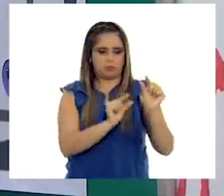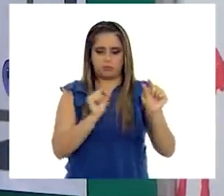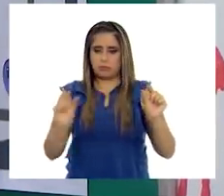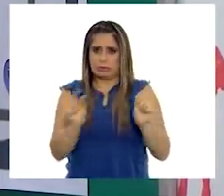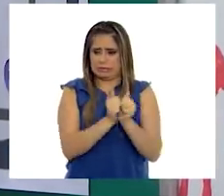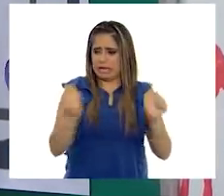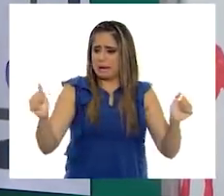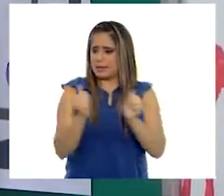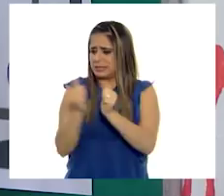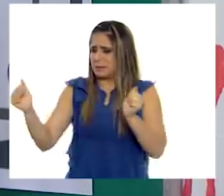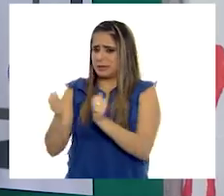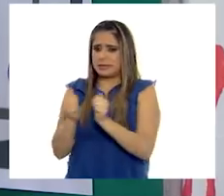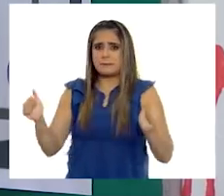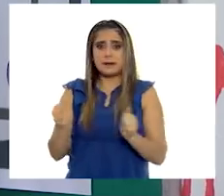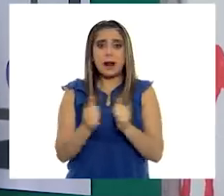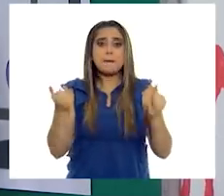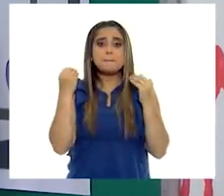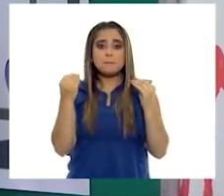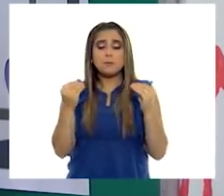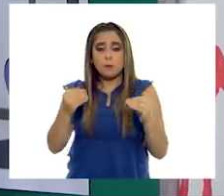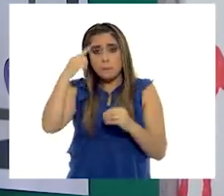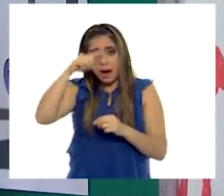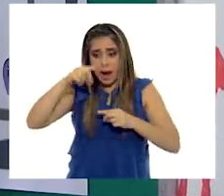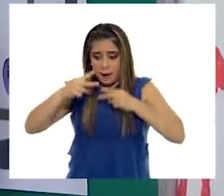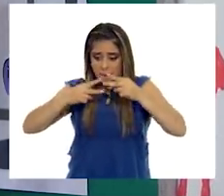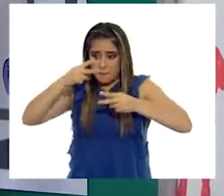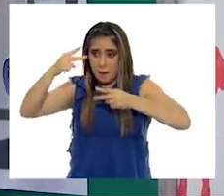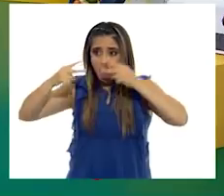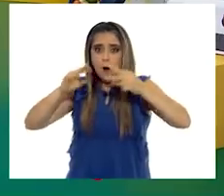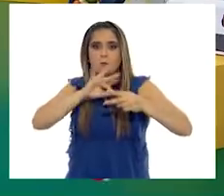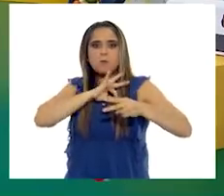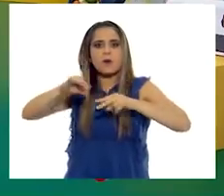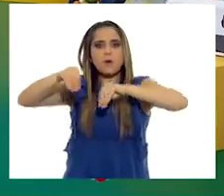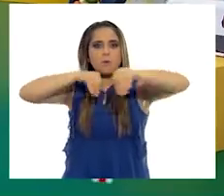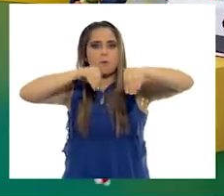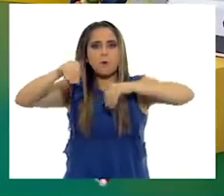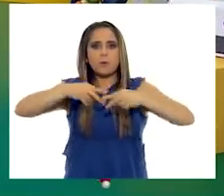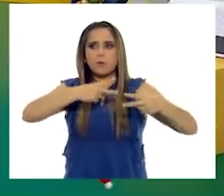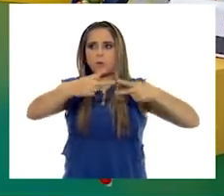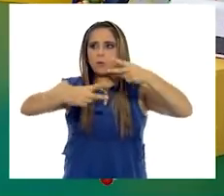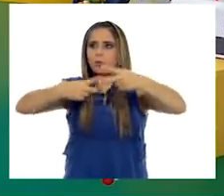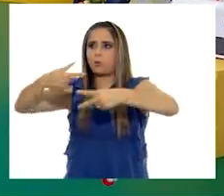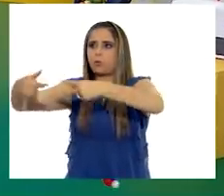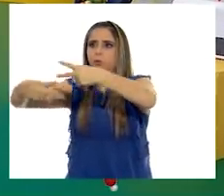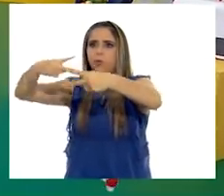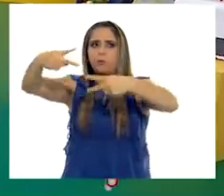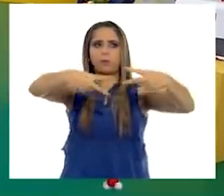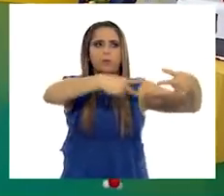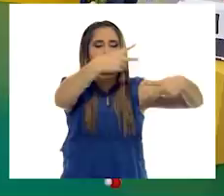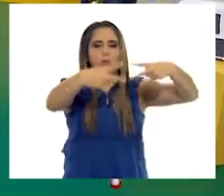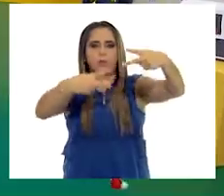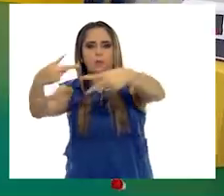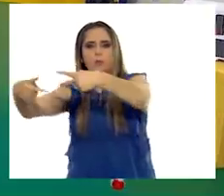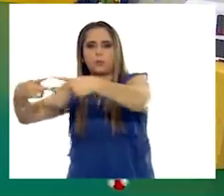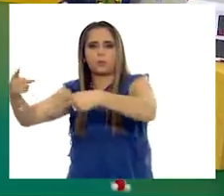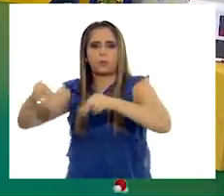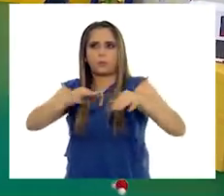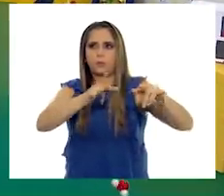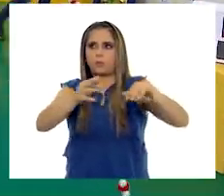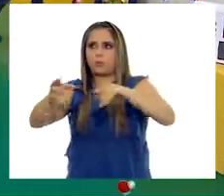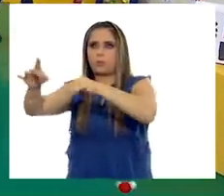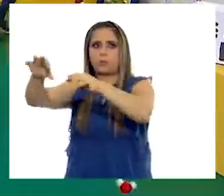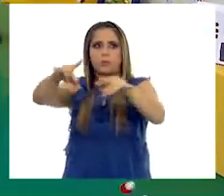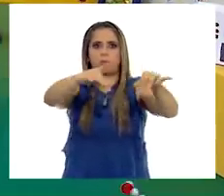moverse. Pero esa característica que tenía con las partículas de moverse o de tener tanto espacio,